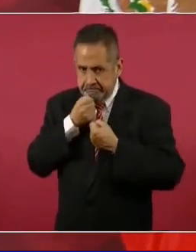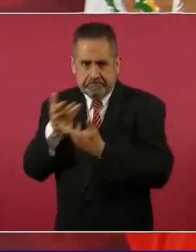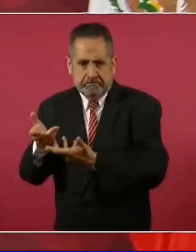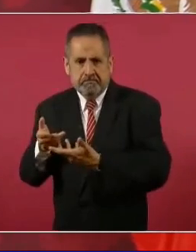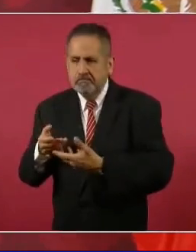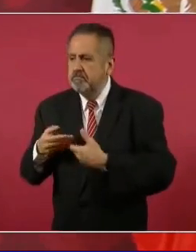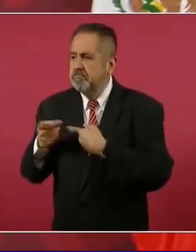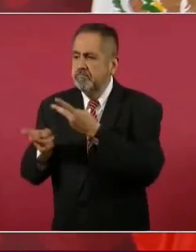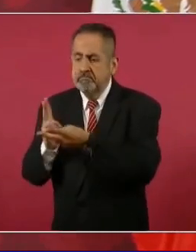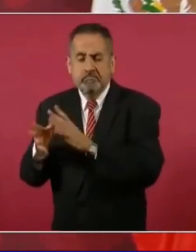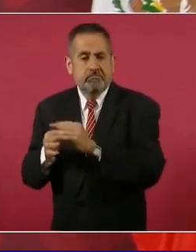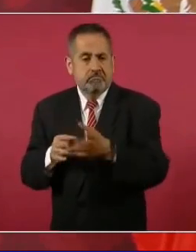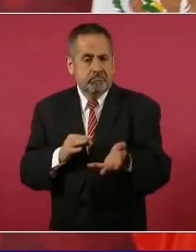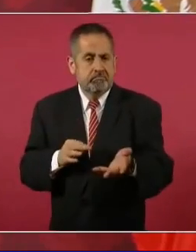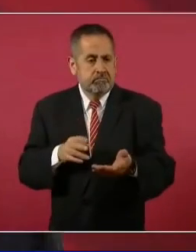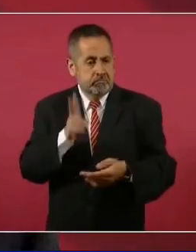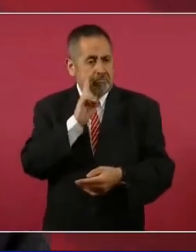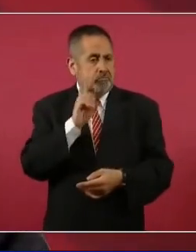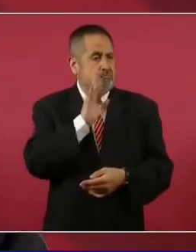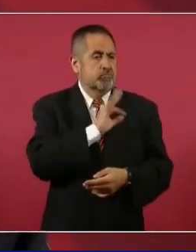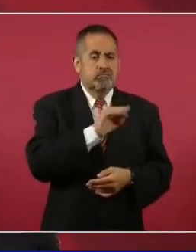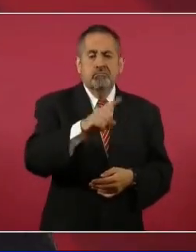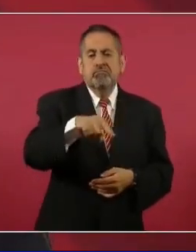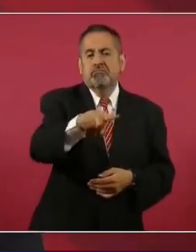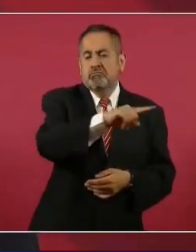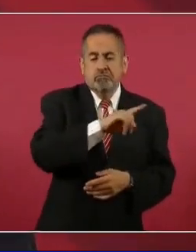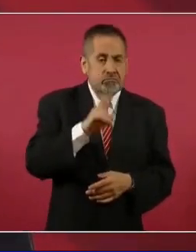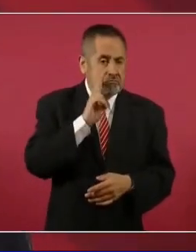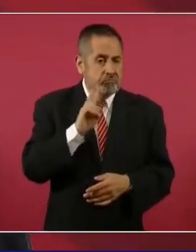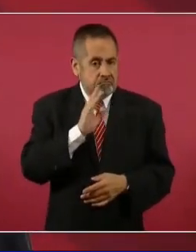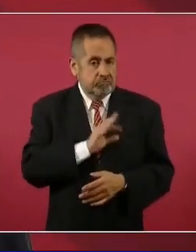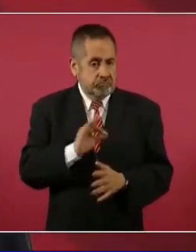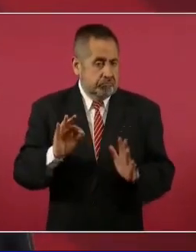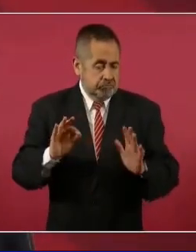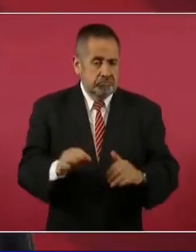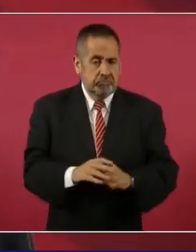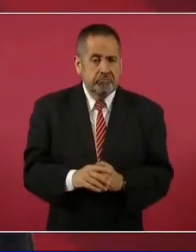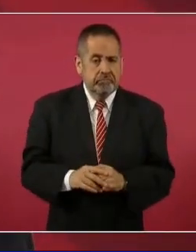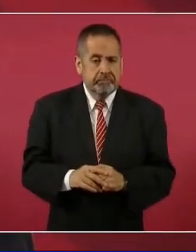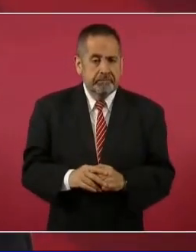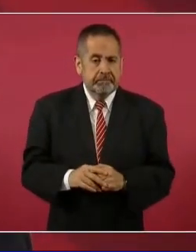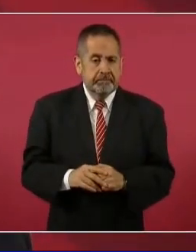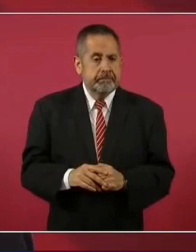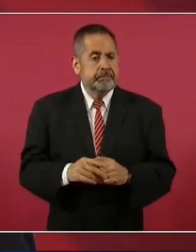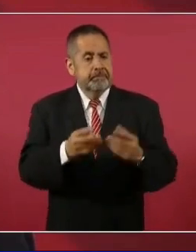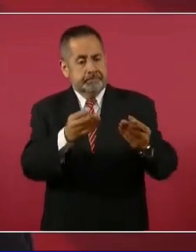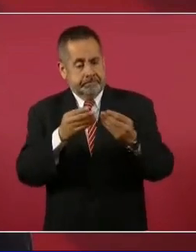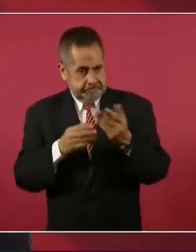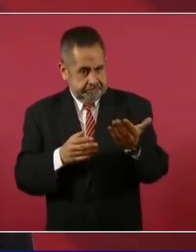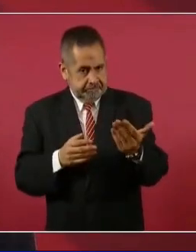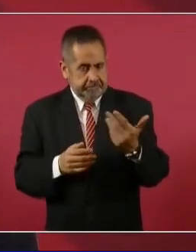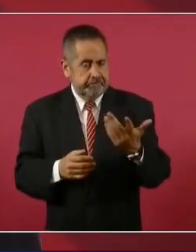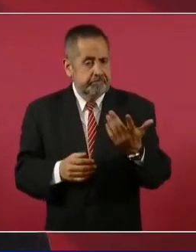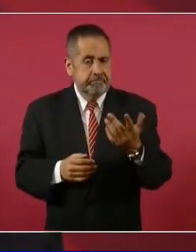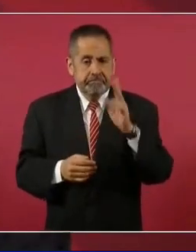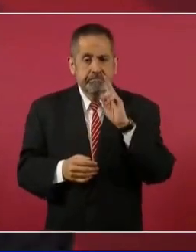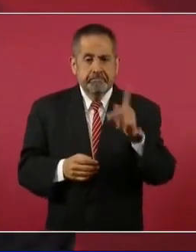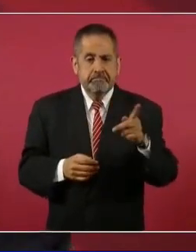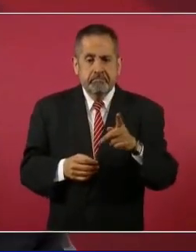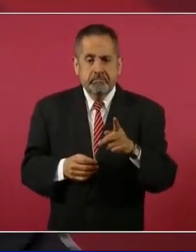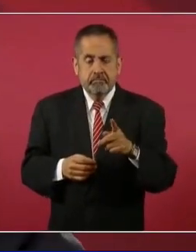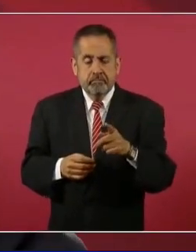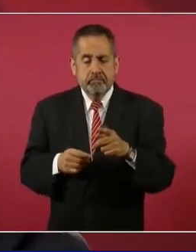siguen las posibilidades de que se les contemple como